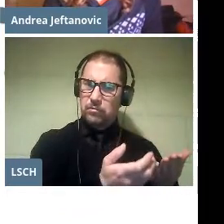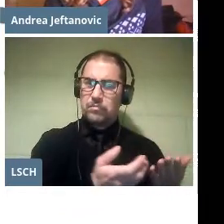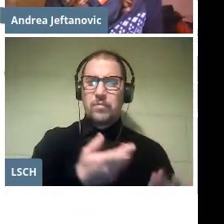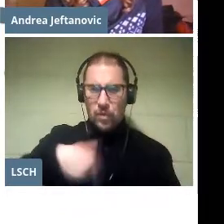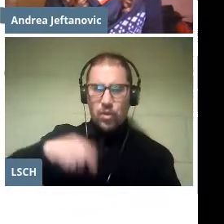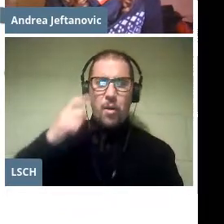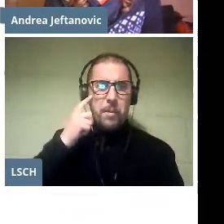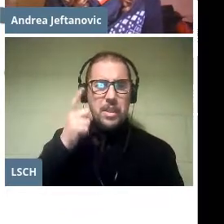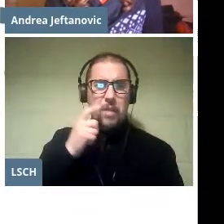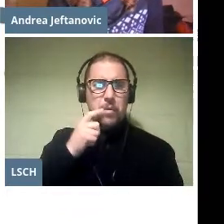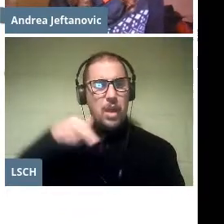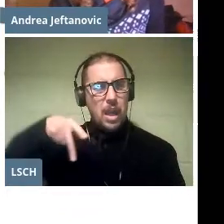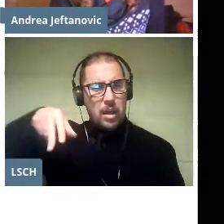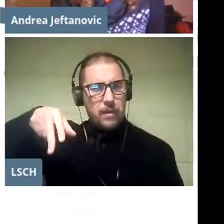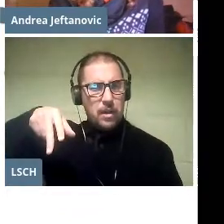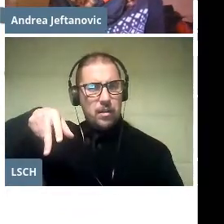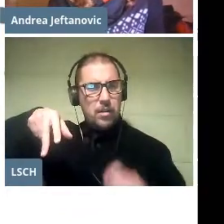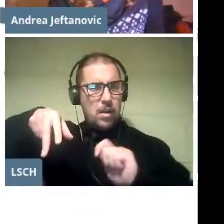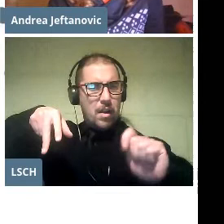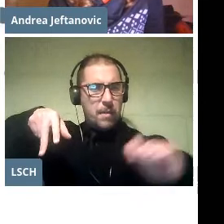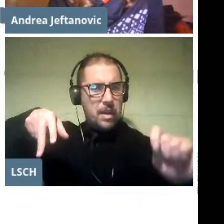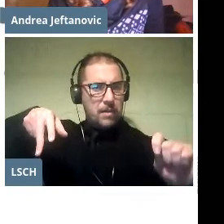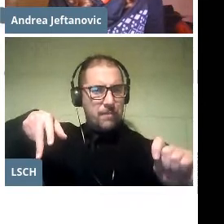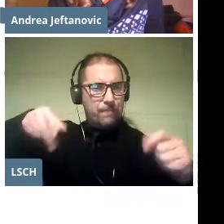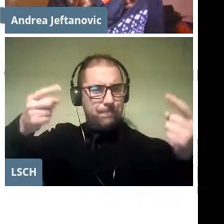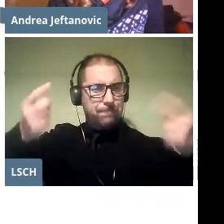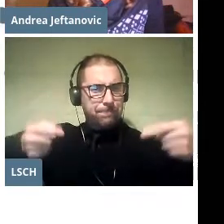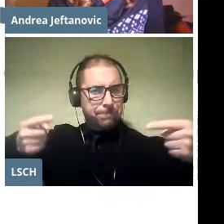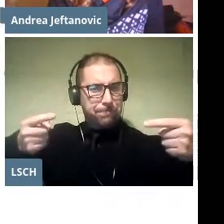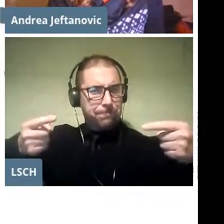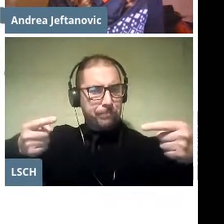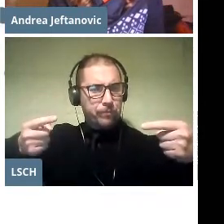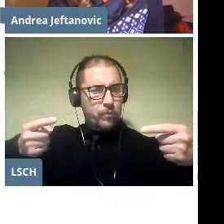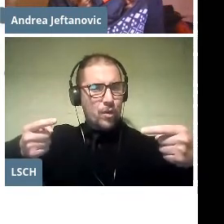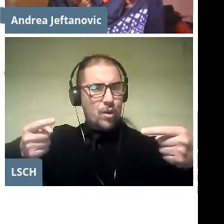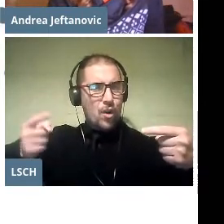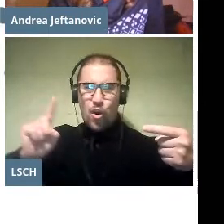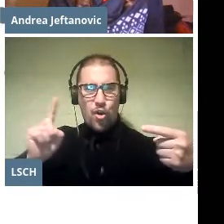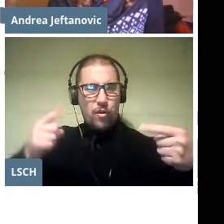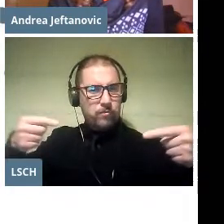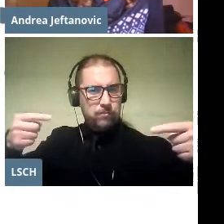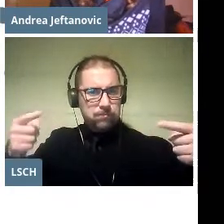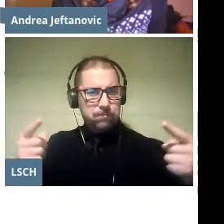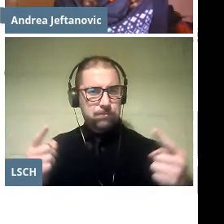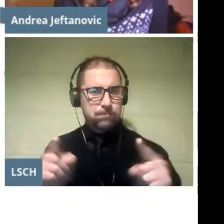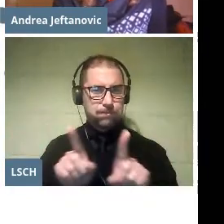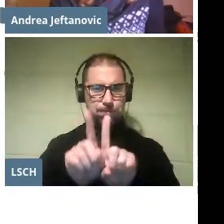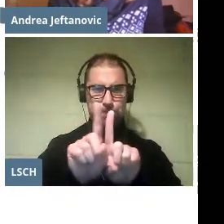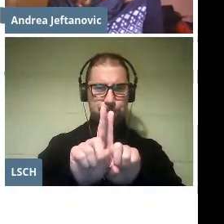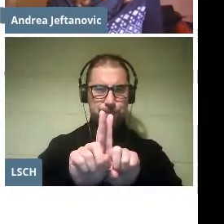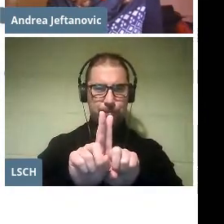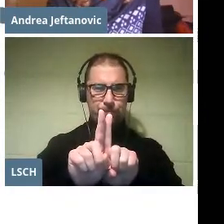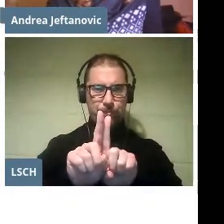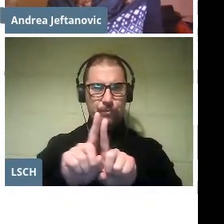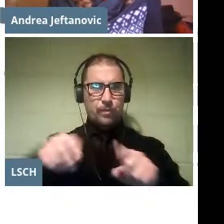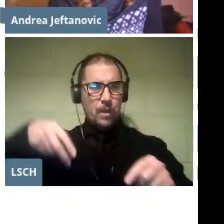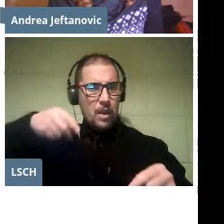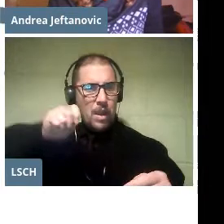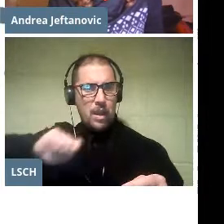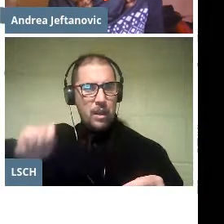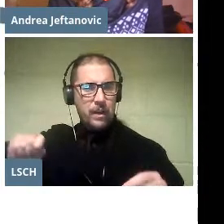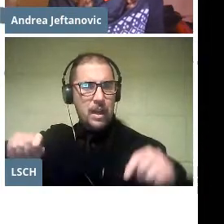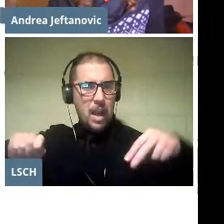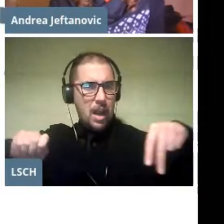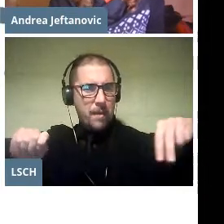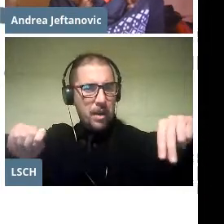Pensamos que caminar y escribir son actividades excluyentes, pero en esta charla o exposición